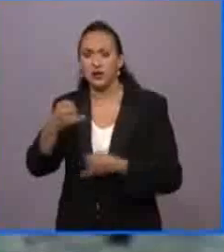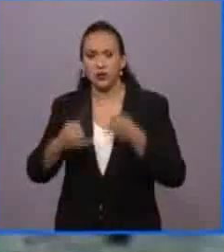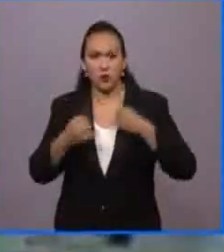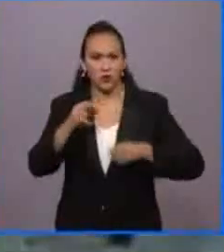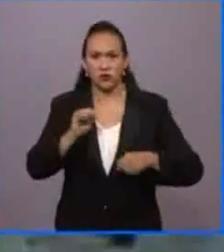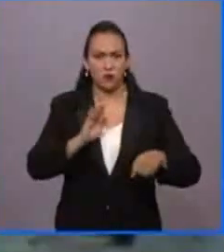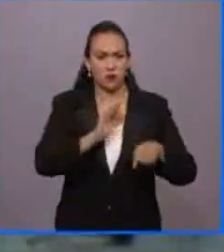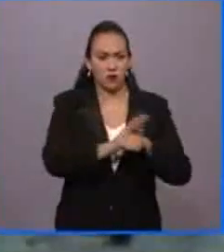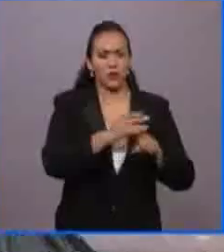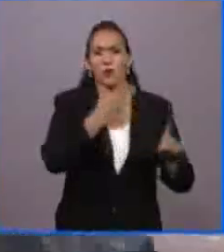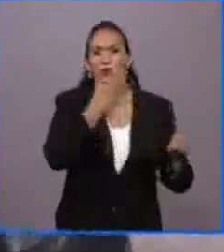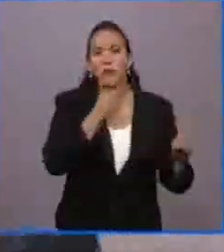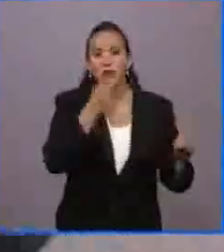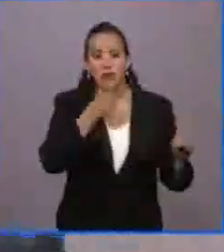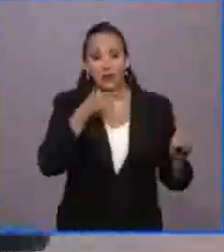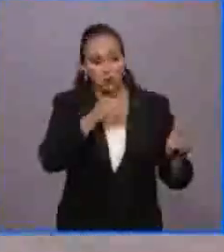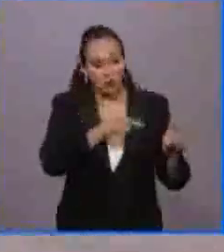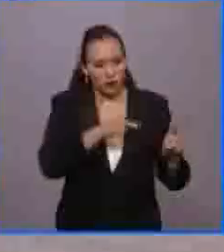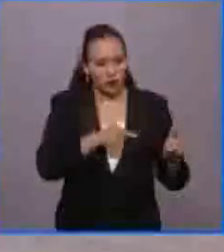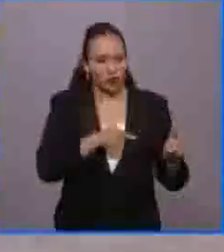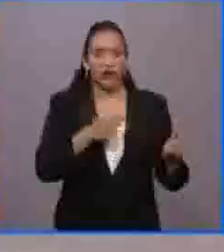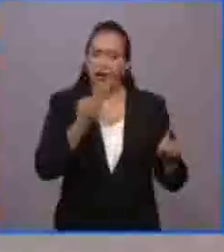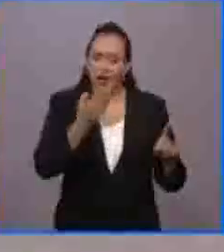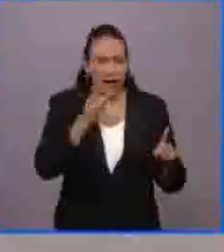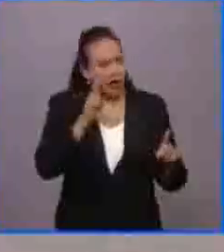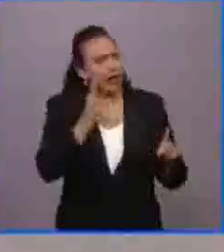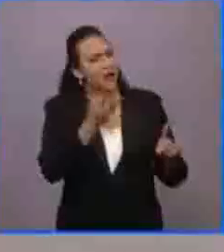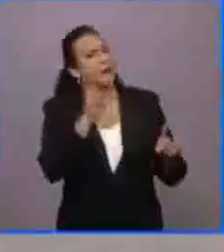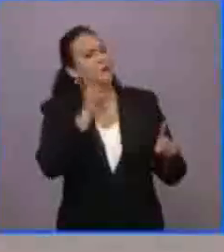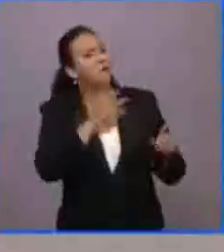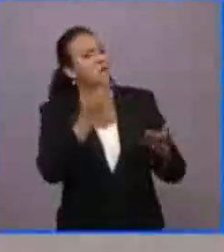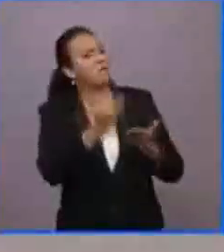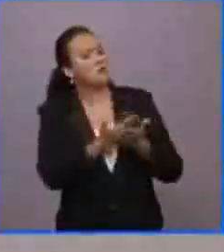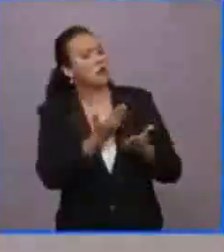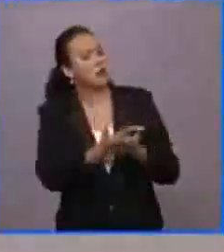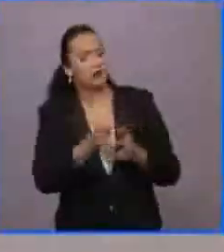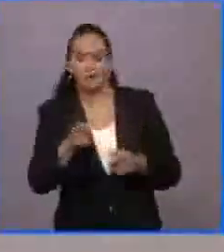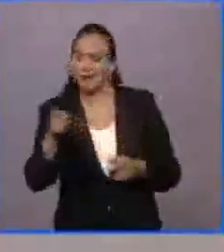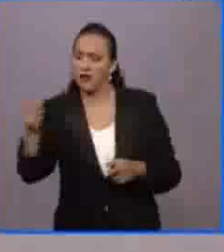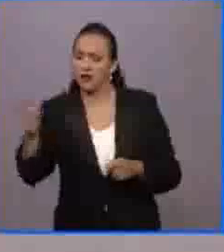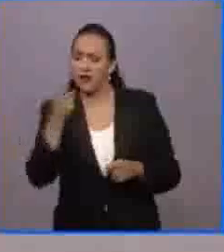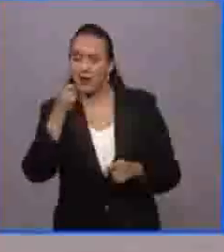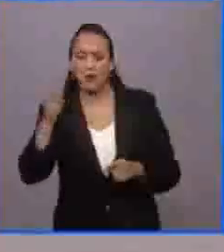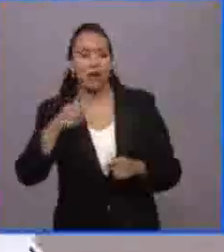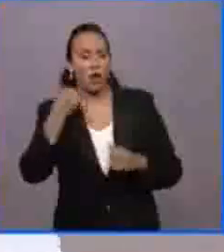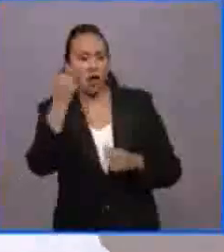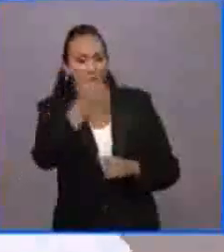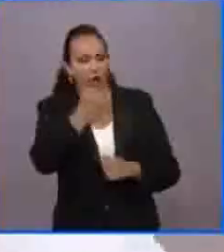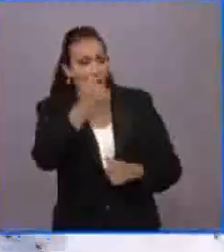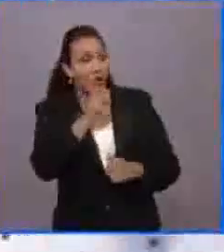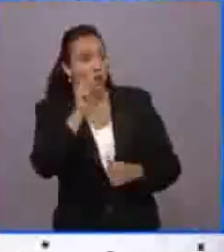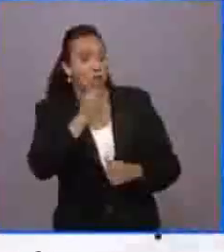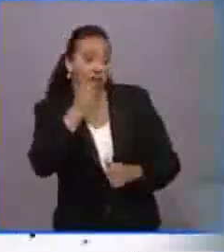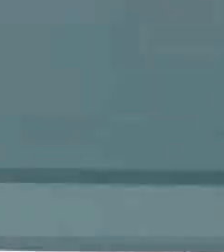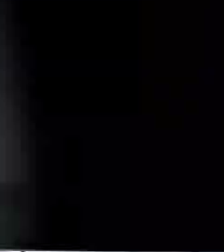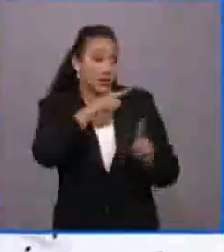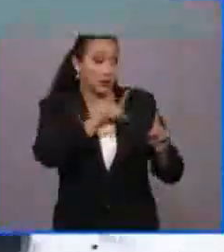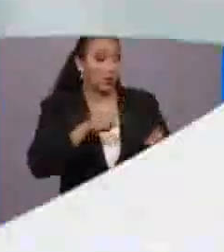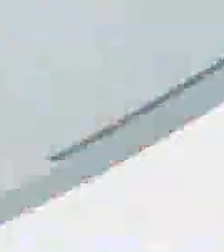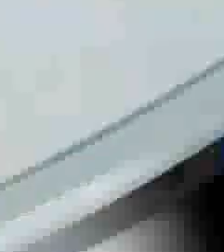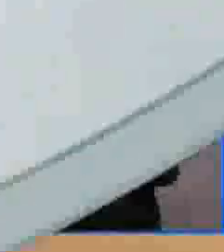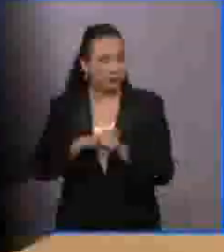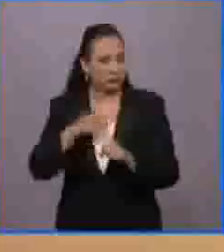promovió la revisión cuestionando que se diera valor fundamental a la declaración de la Lubna.